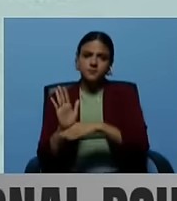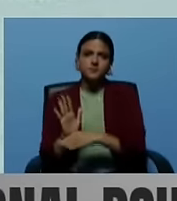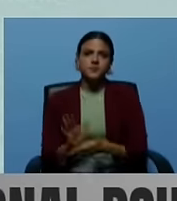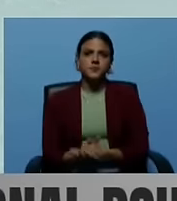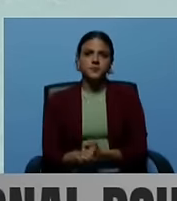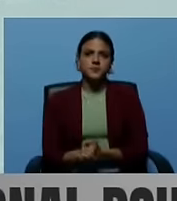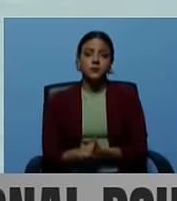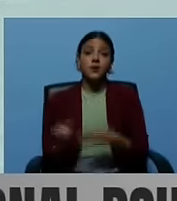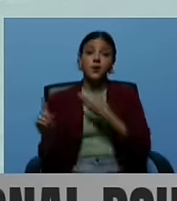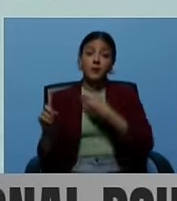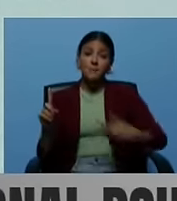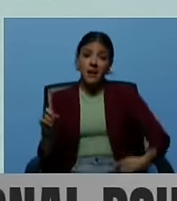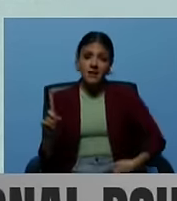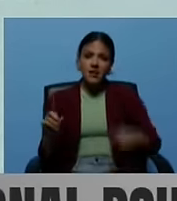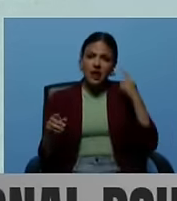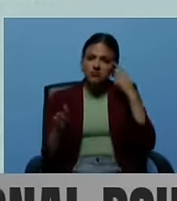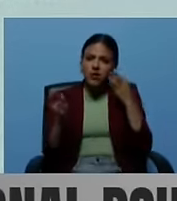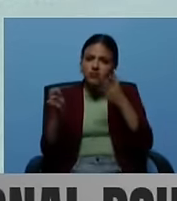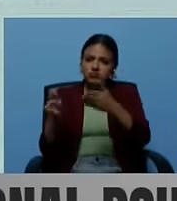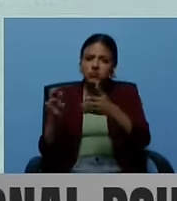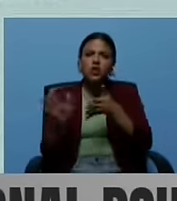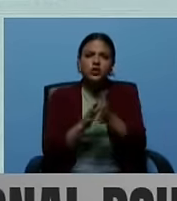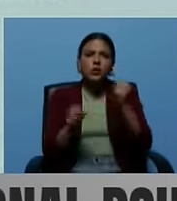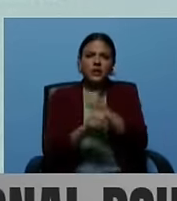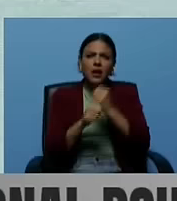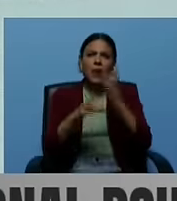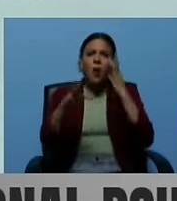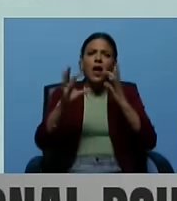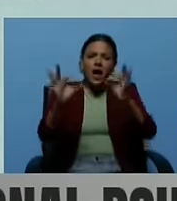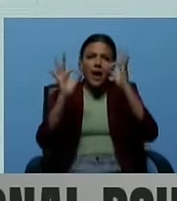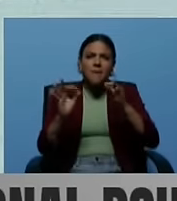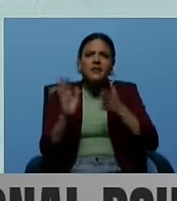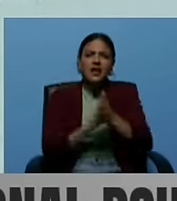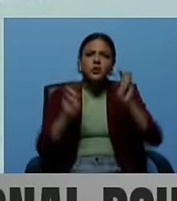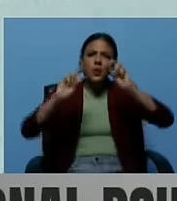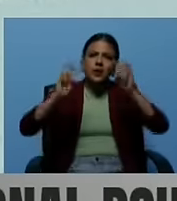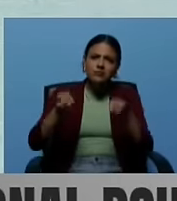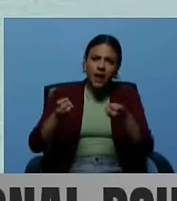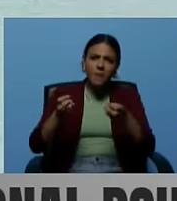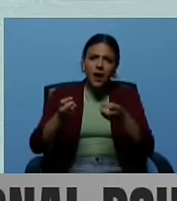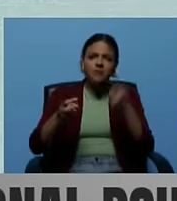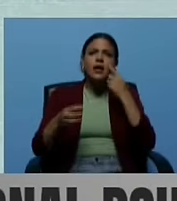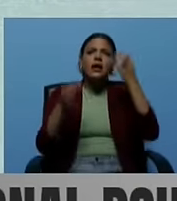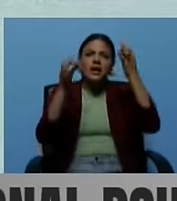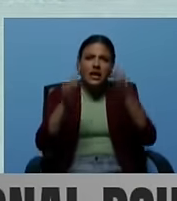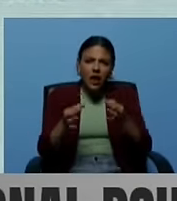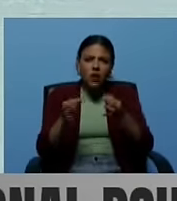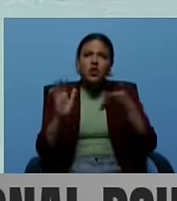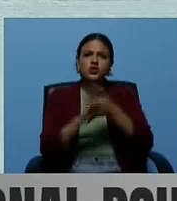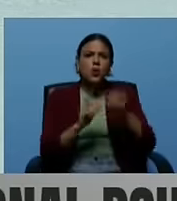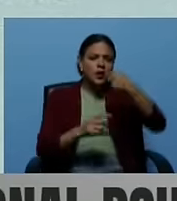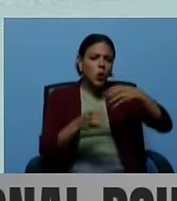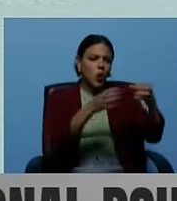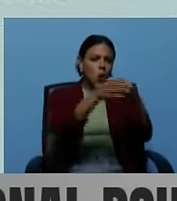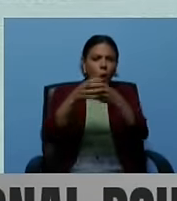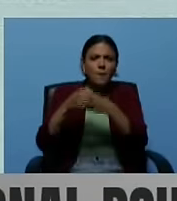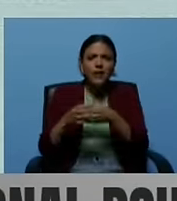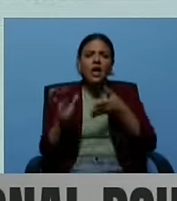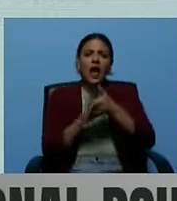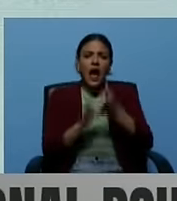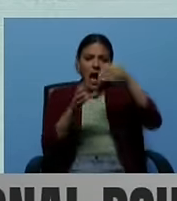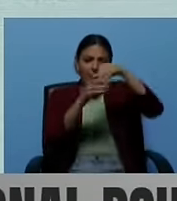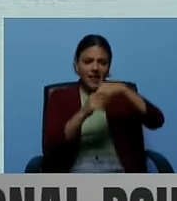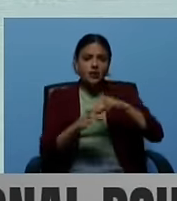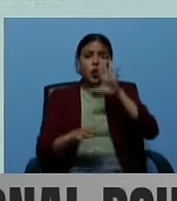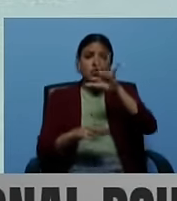El presidente ha orientado un trabajo especial sobre este tema, reconociendo a los compañeros y las compañeras de las 5 generaciones